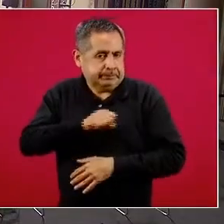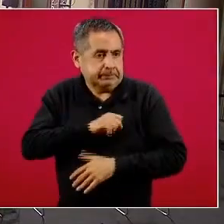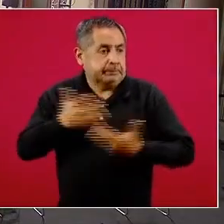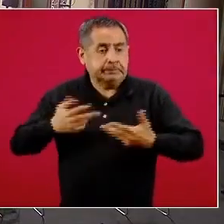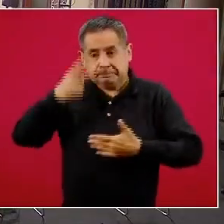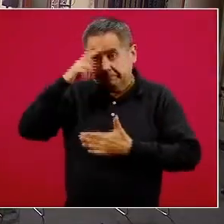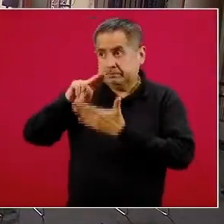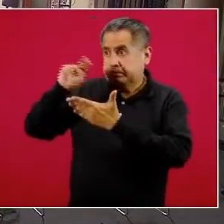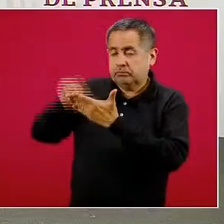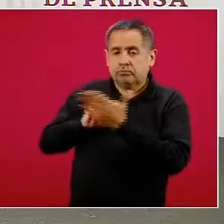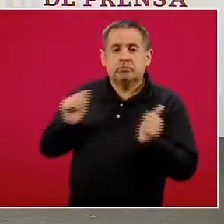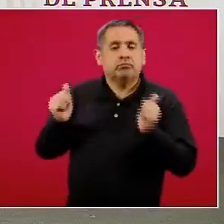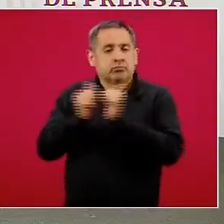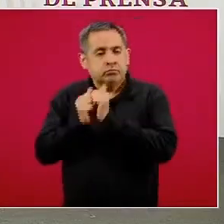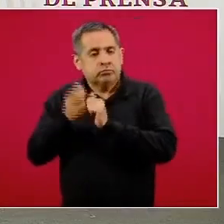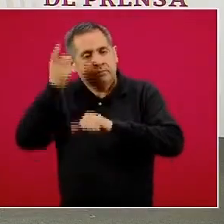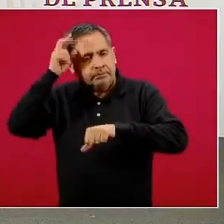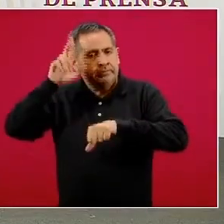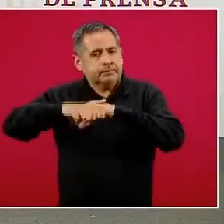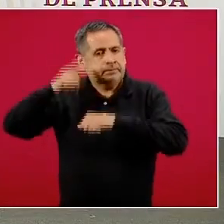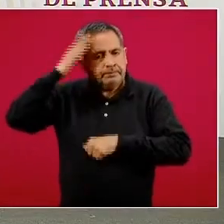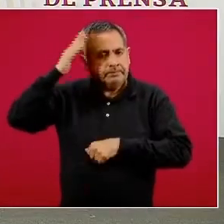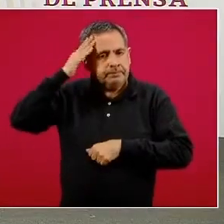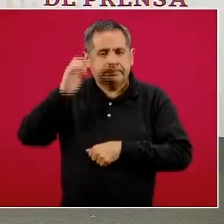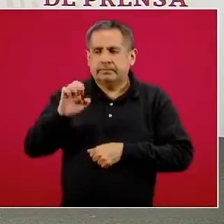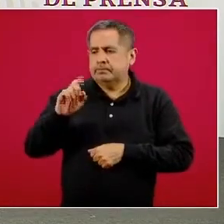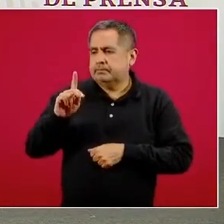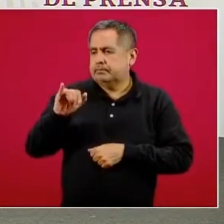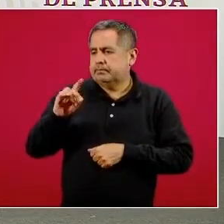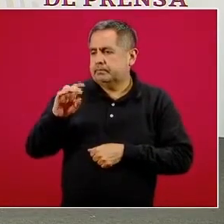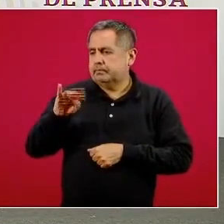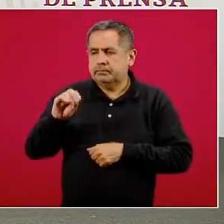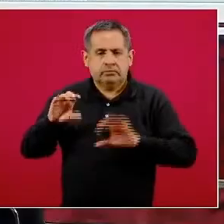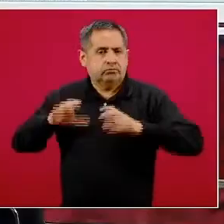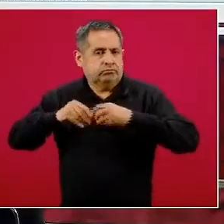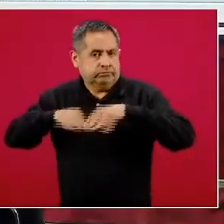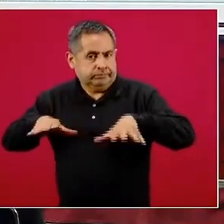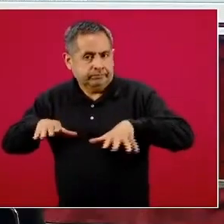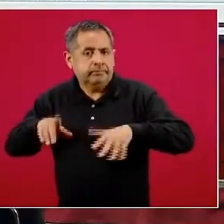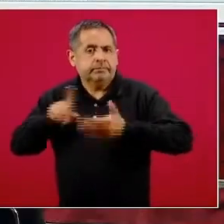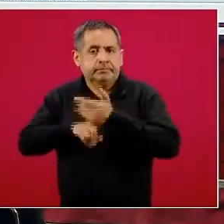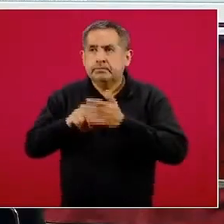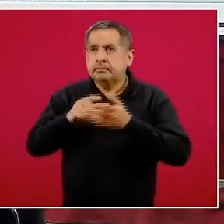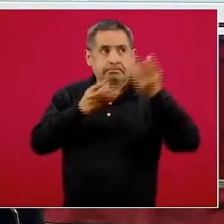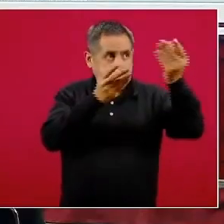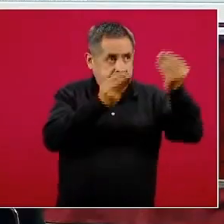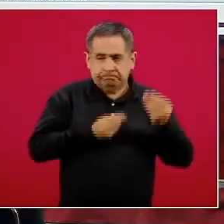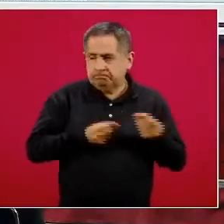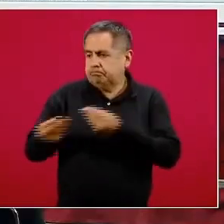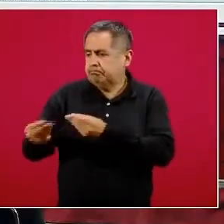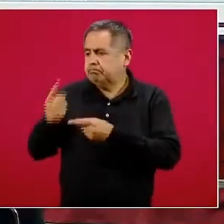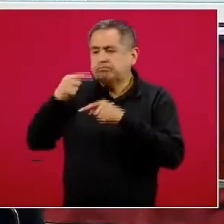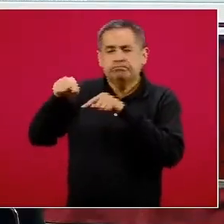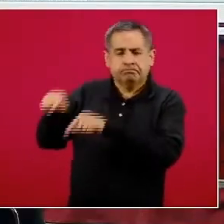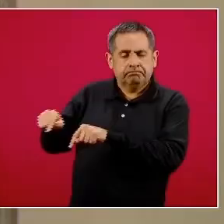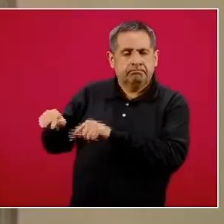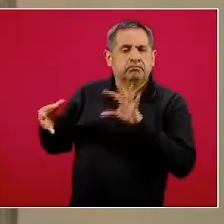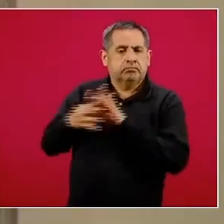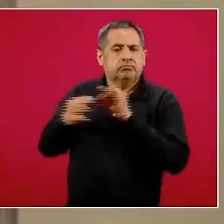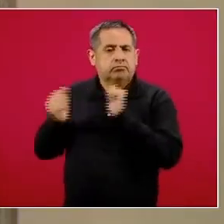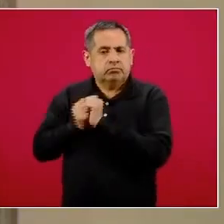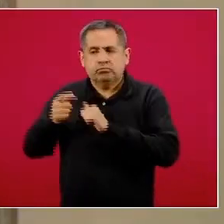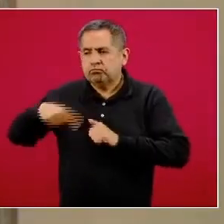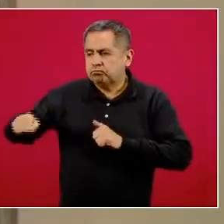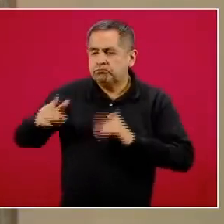a través de la Dirección General de Epidemiología, también participa como un enlace para directamente